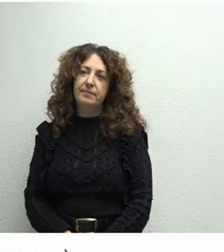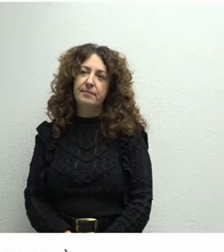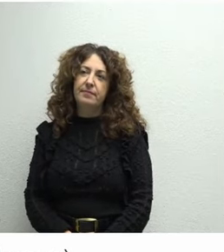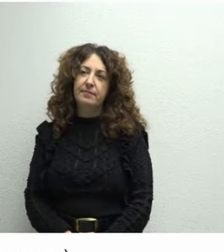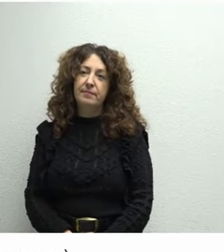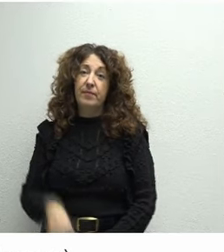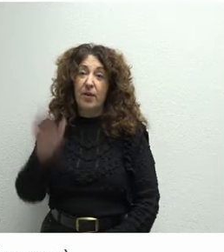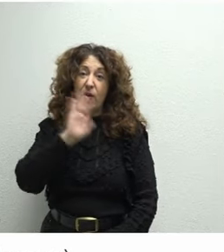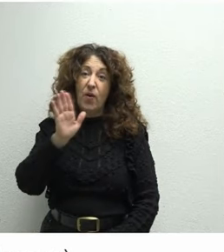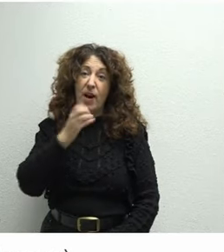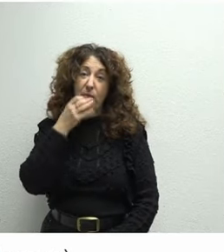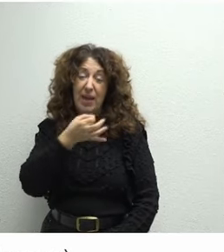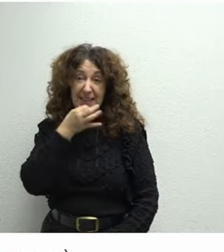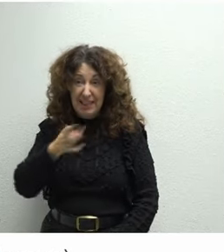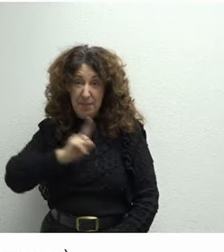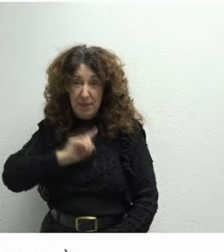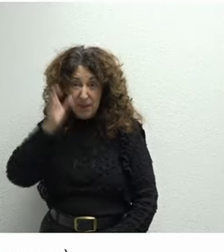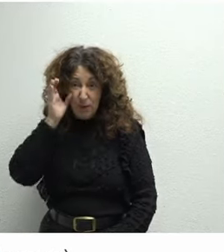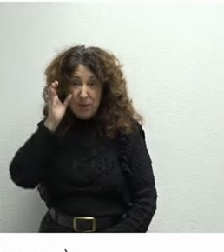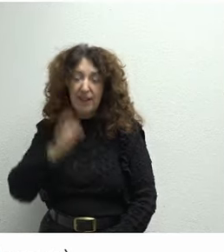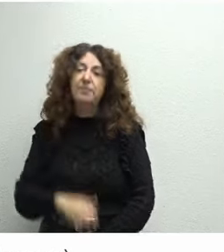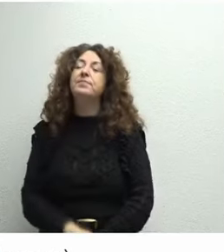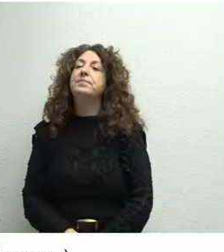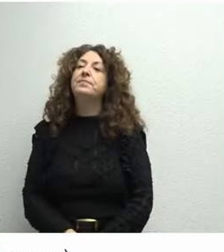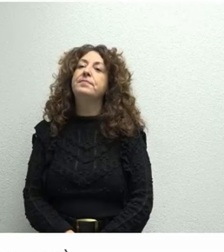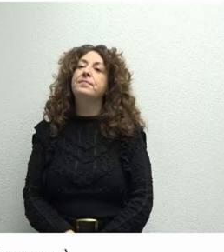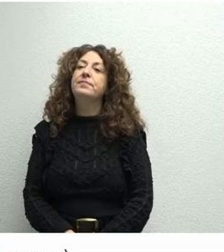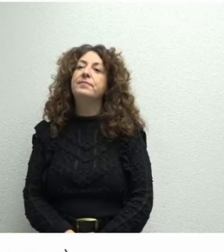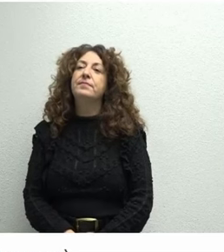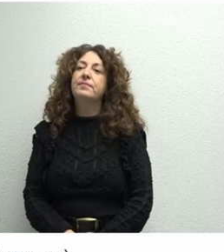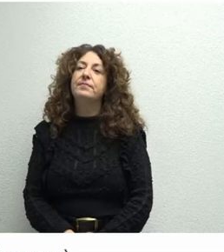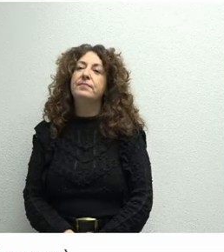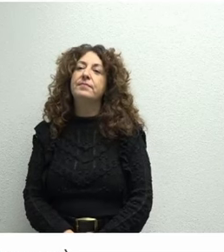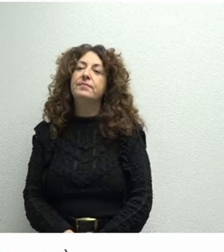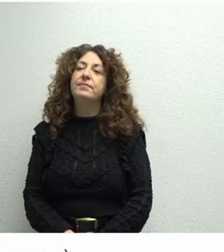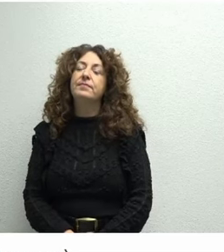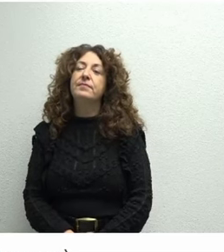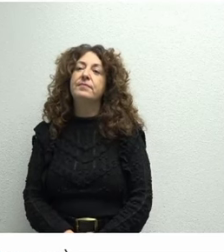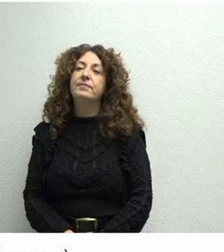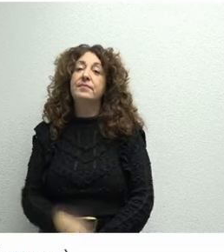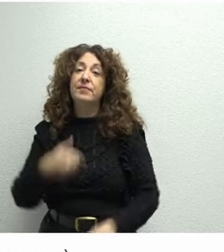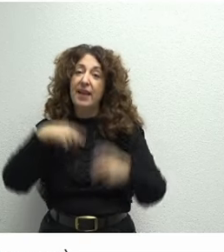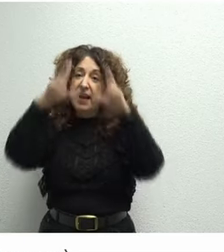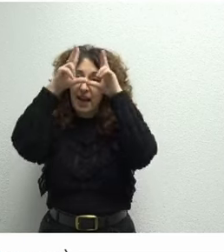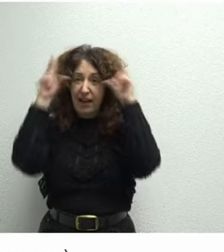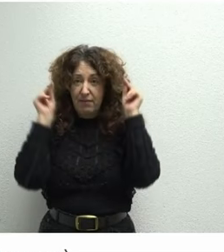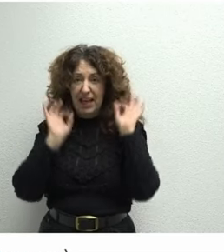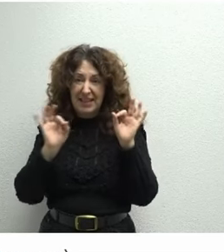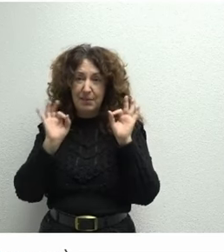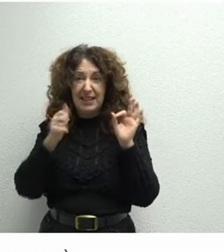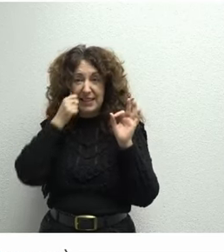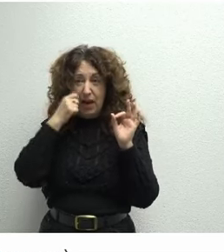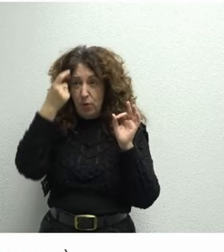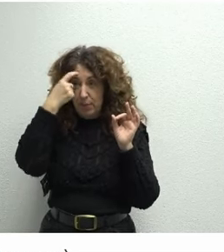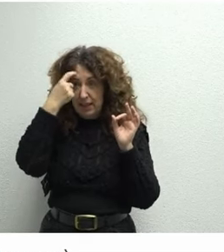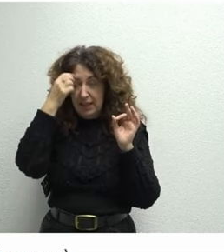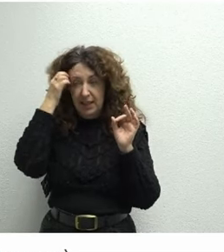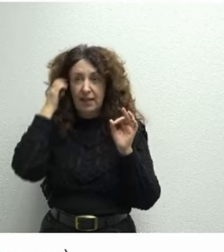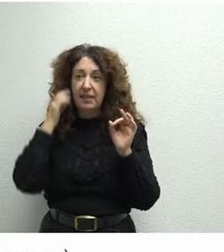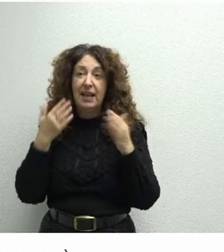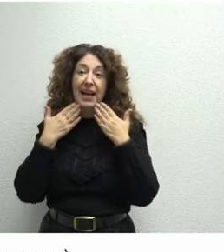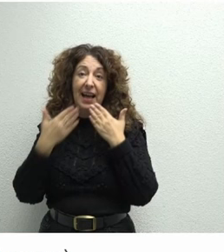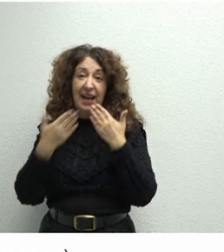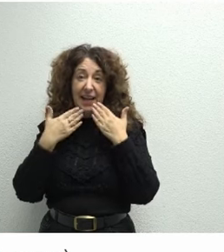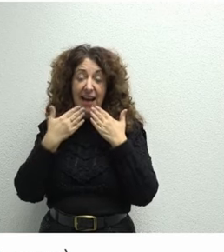Hola buenas tardes se me escucha a ver jusi cela enfermera especialista en Salud Mental Muchas